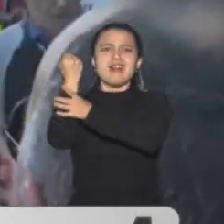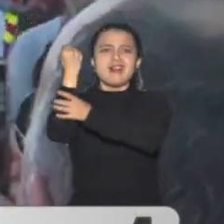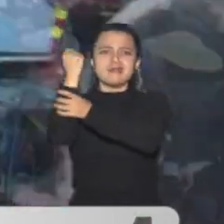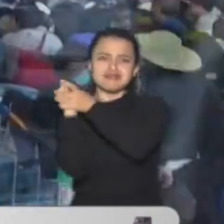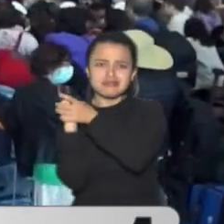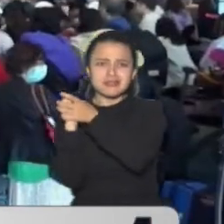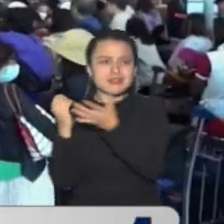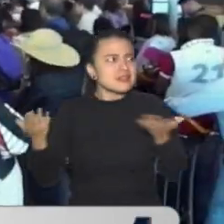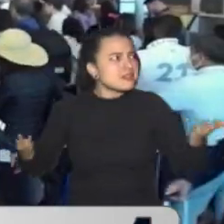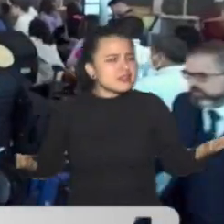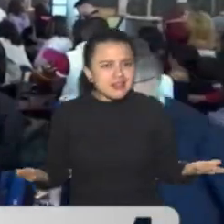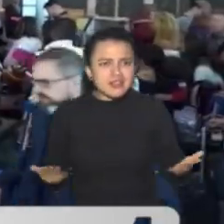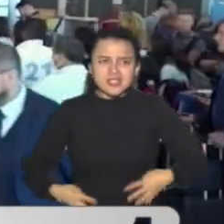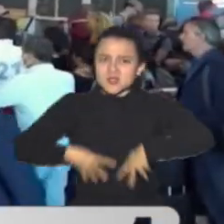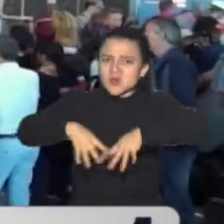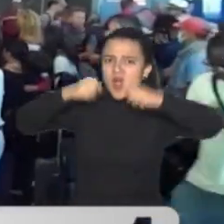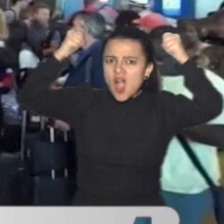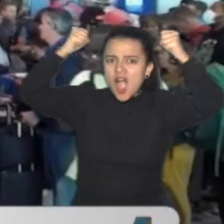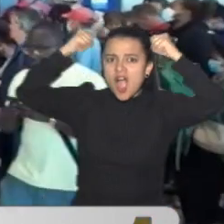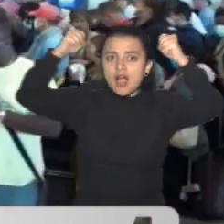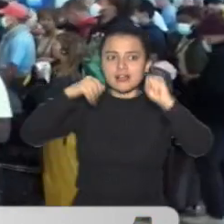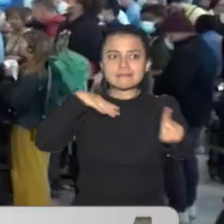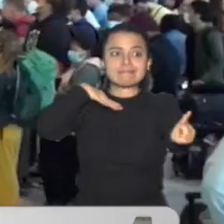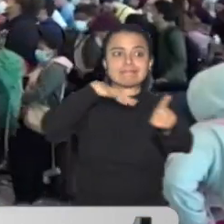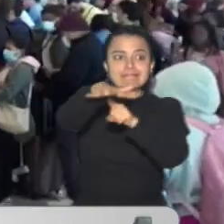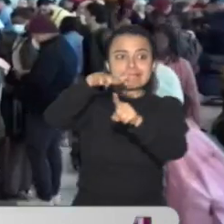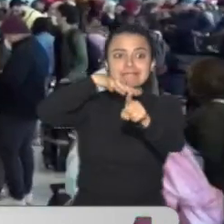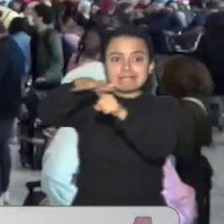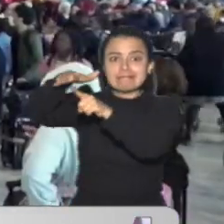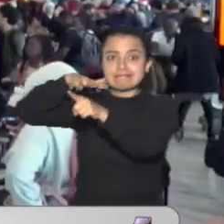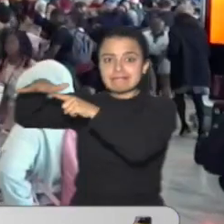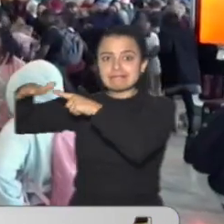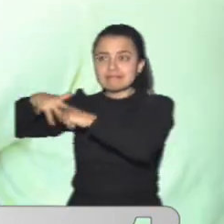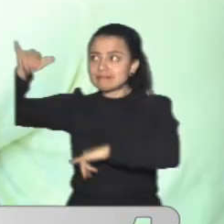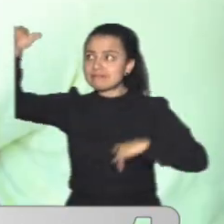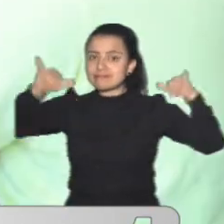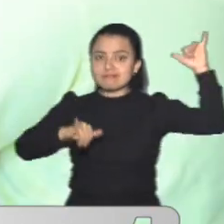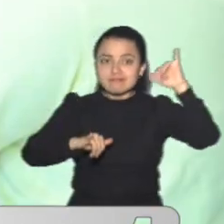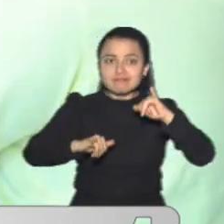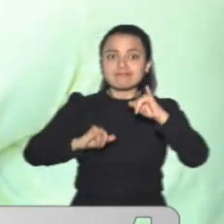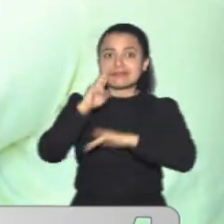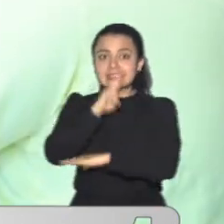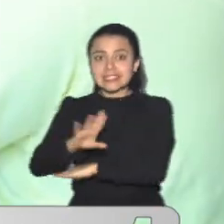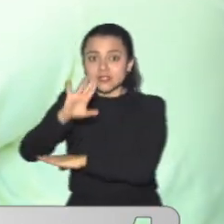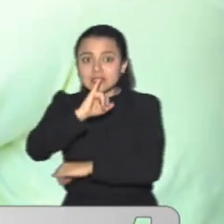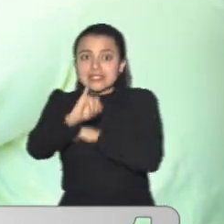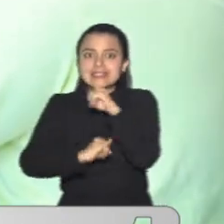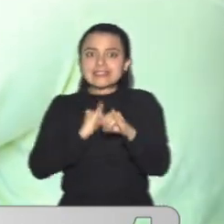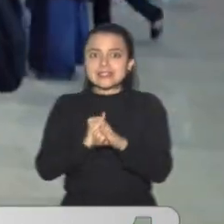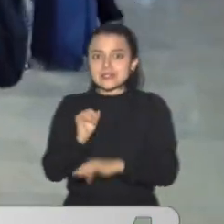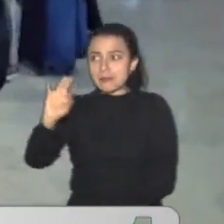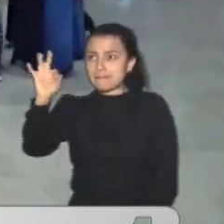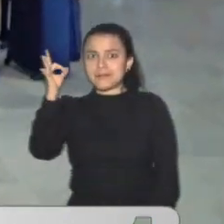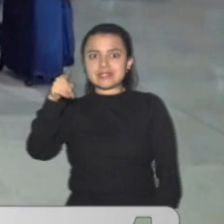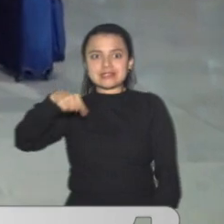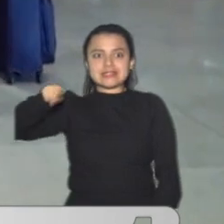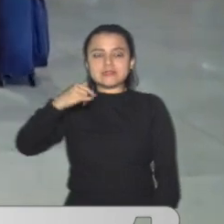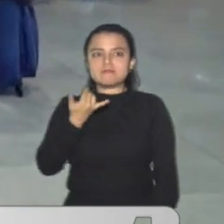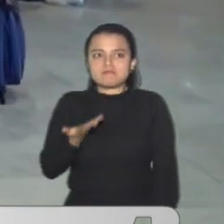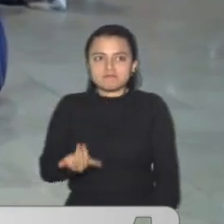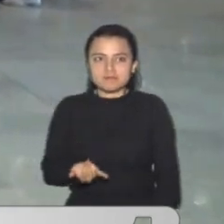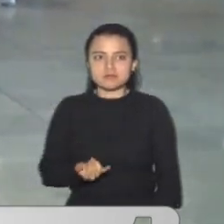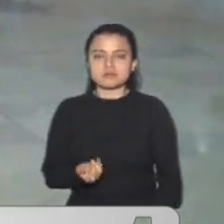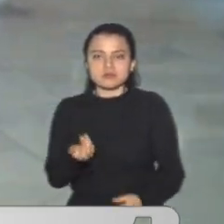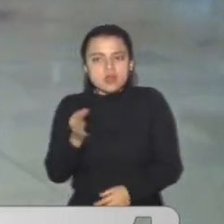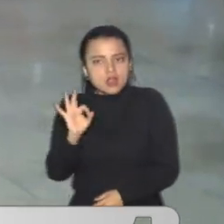de embarques para vuelos internacionales y nacionales por segundo día consecutivo la huelga ha generado en la cancelación del